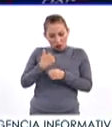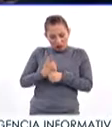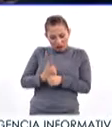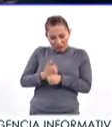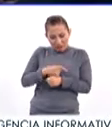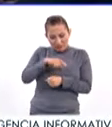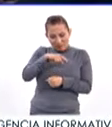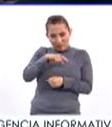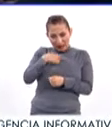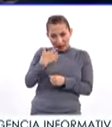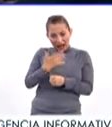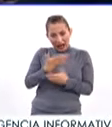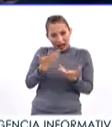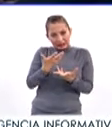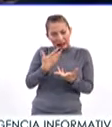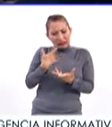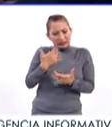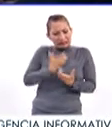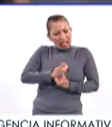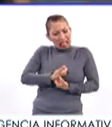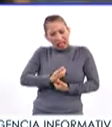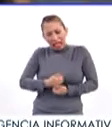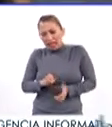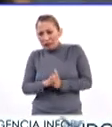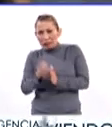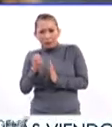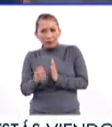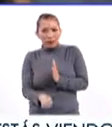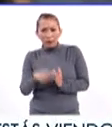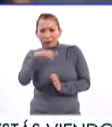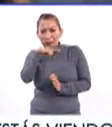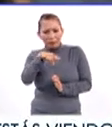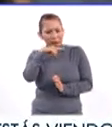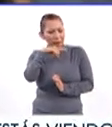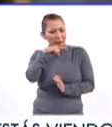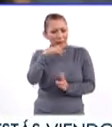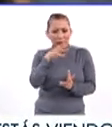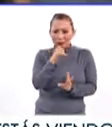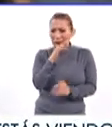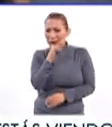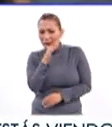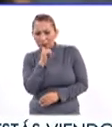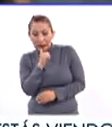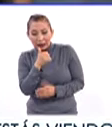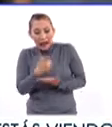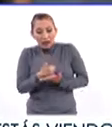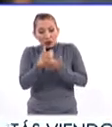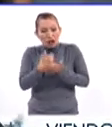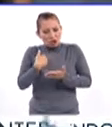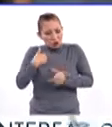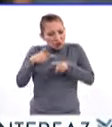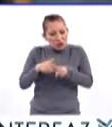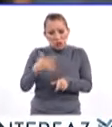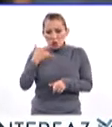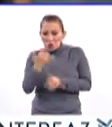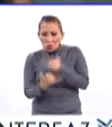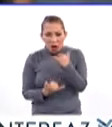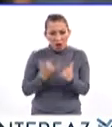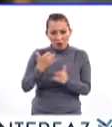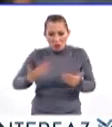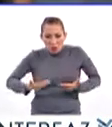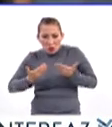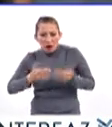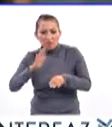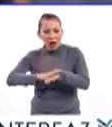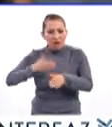dolor que provoca cosas como la frustración permiten que nosotros sigamos jugando, nos